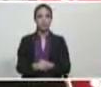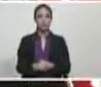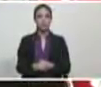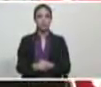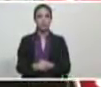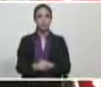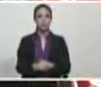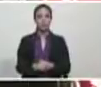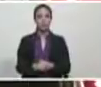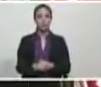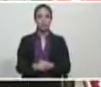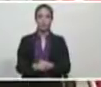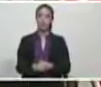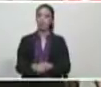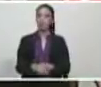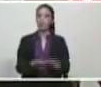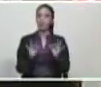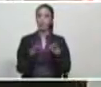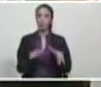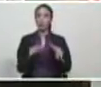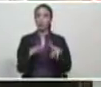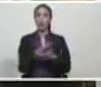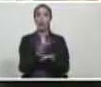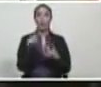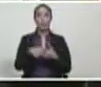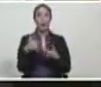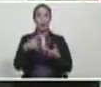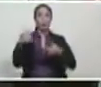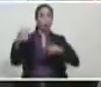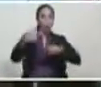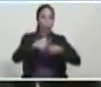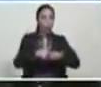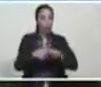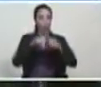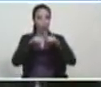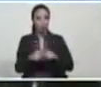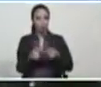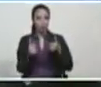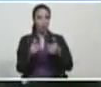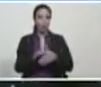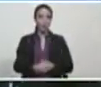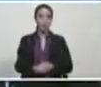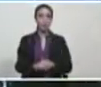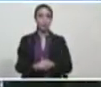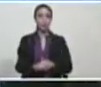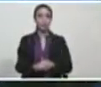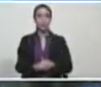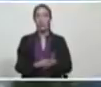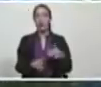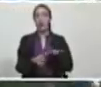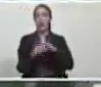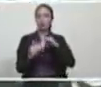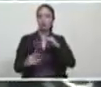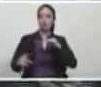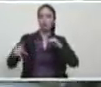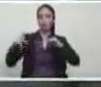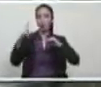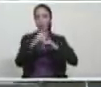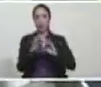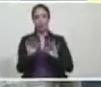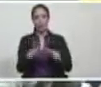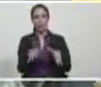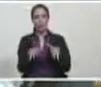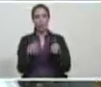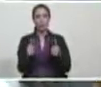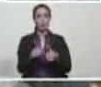combustible. Una guara ahorradora, además. Sí, señor. Y de potencia. Tiene potencia, tiene una rueda muy bien. Muy bella toda